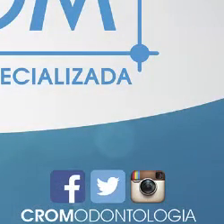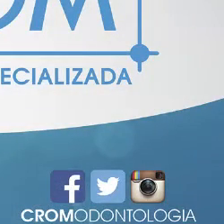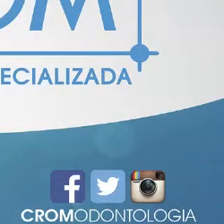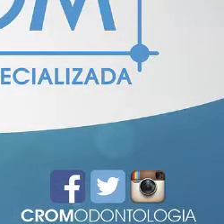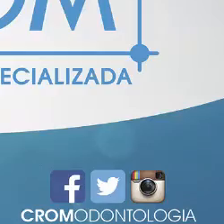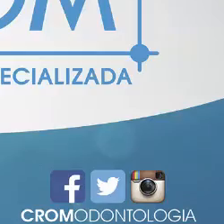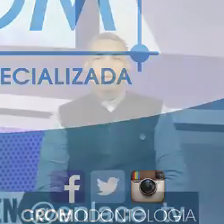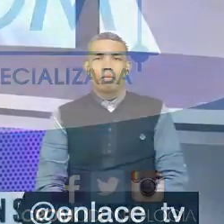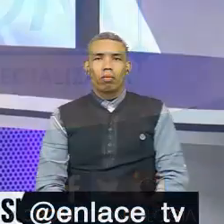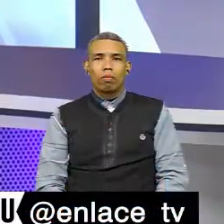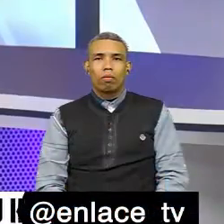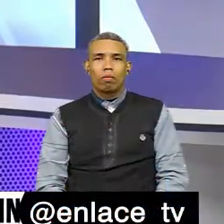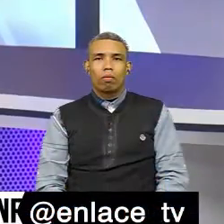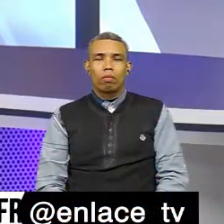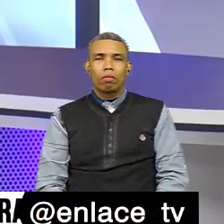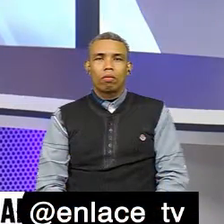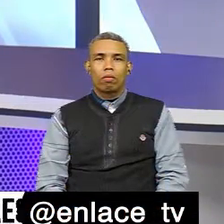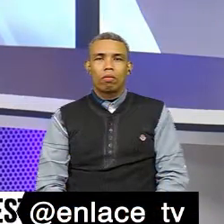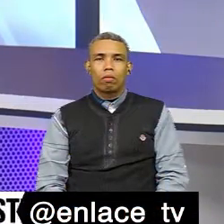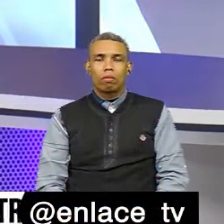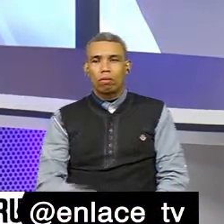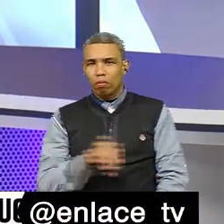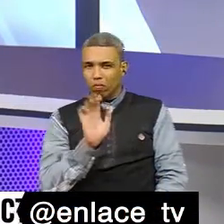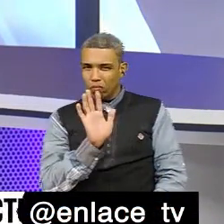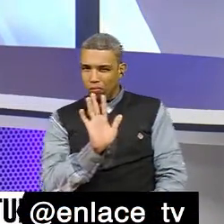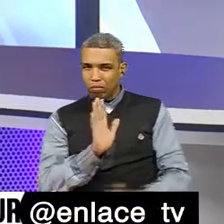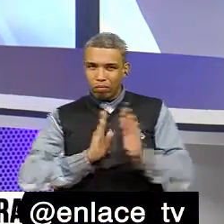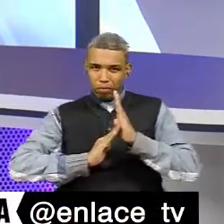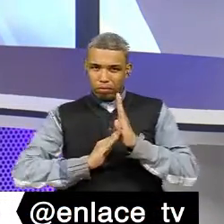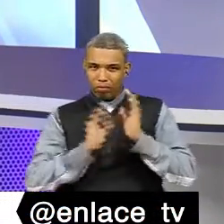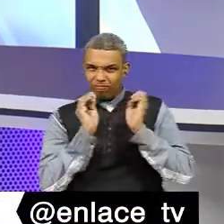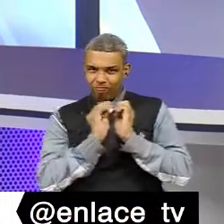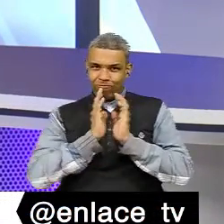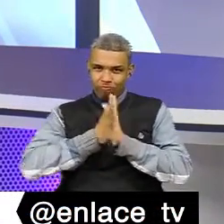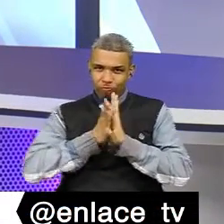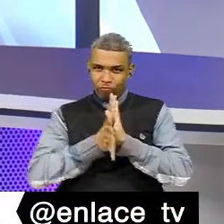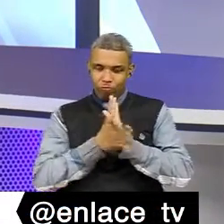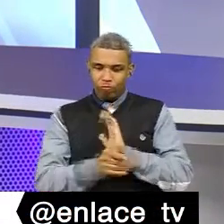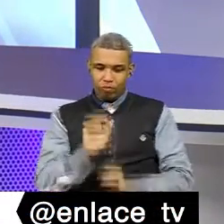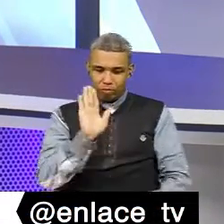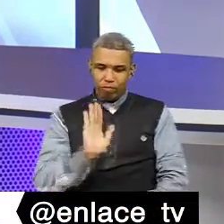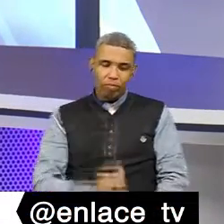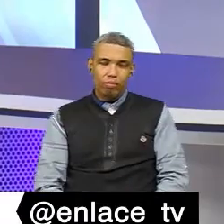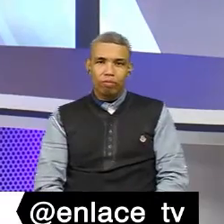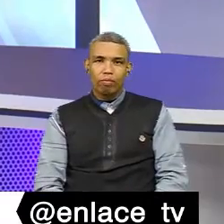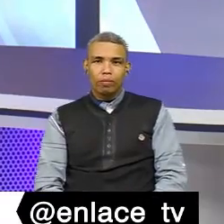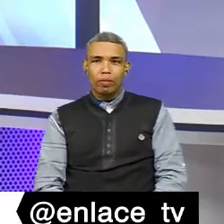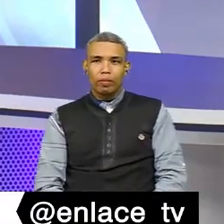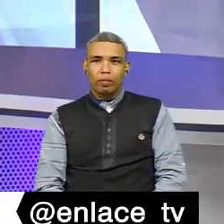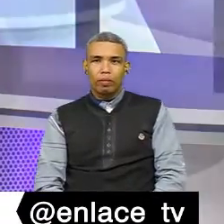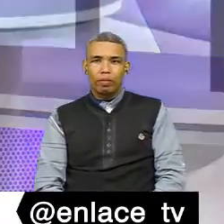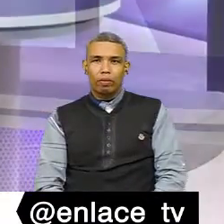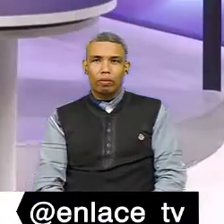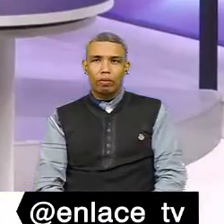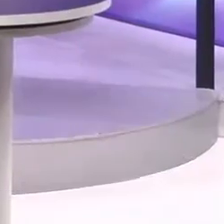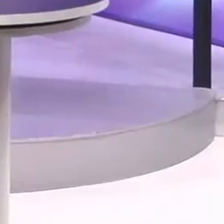Bermeja. Llega el momento de hacer nuestra primera pausa y ya regresamos con más información a Enlace Noticias.